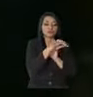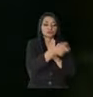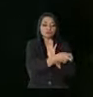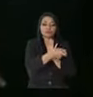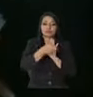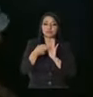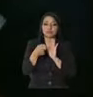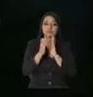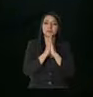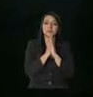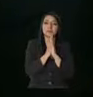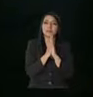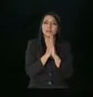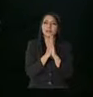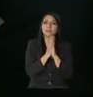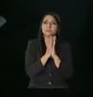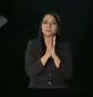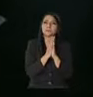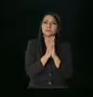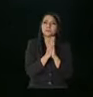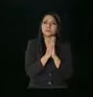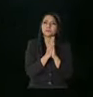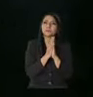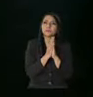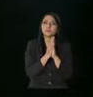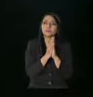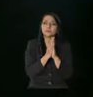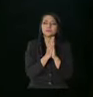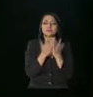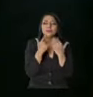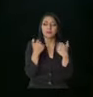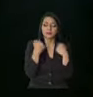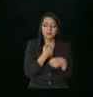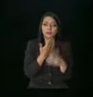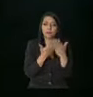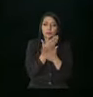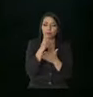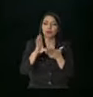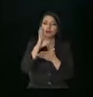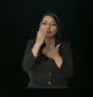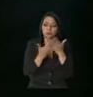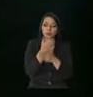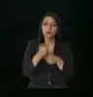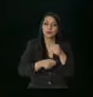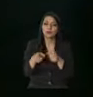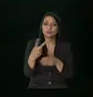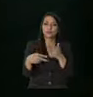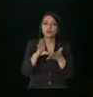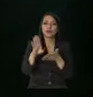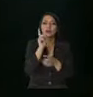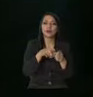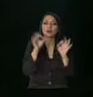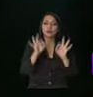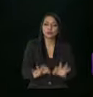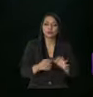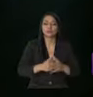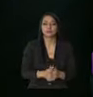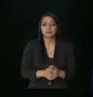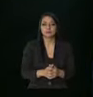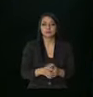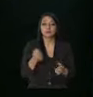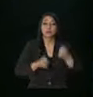solicitar la leva para el colegio, para el nuevo año de la hija. Es cuando un carro